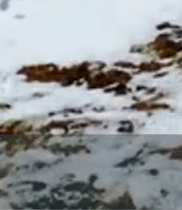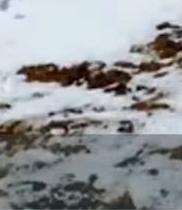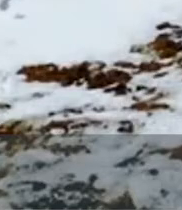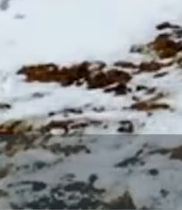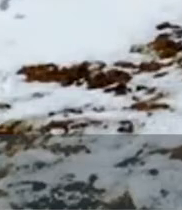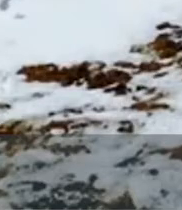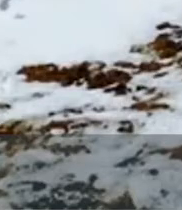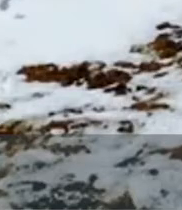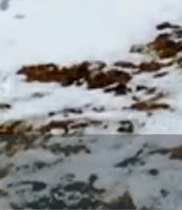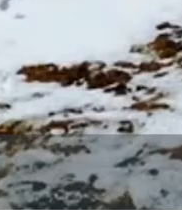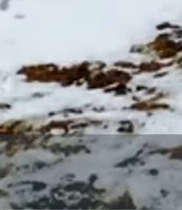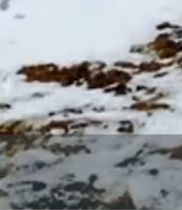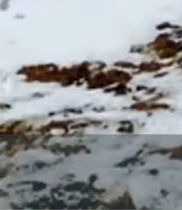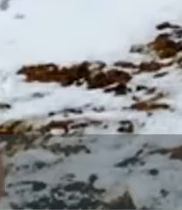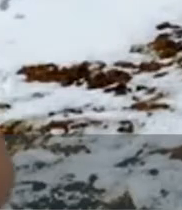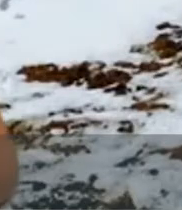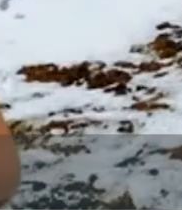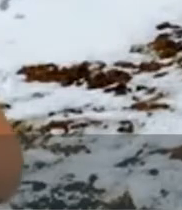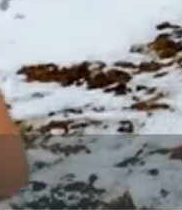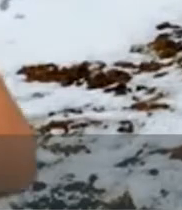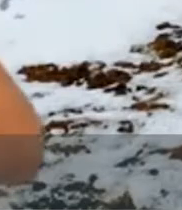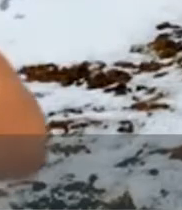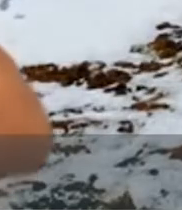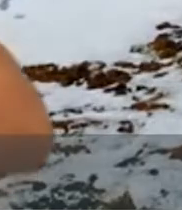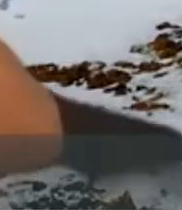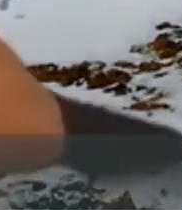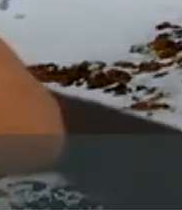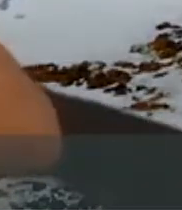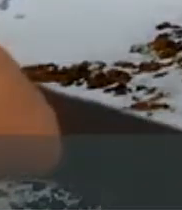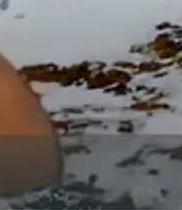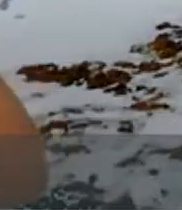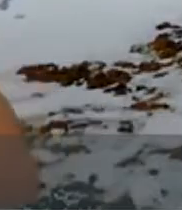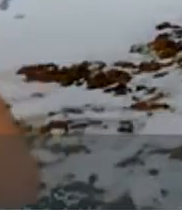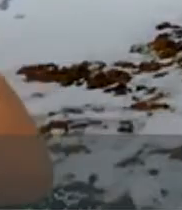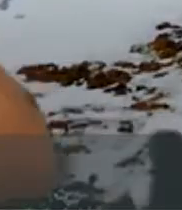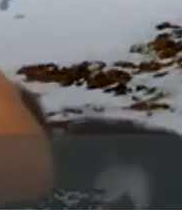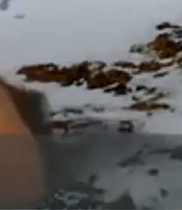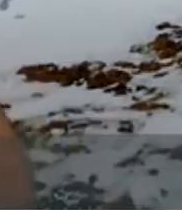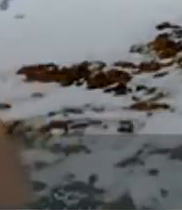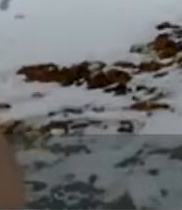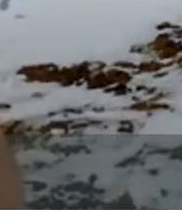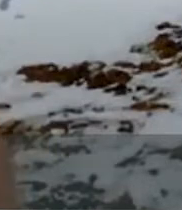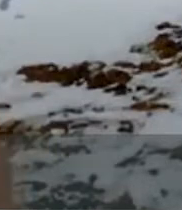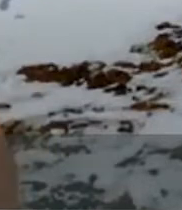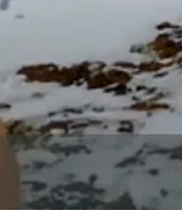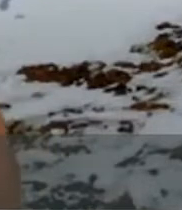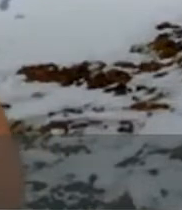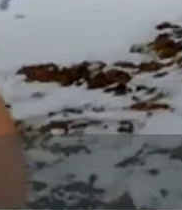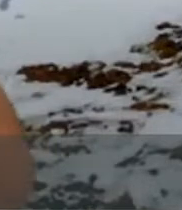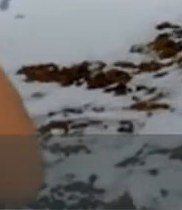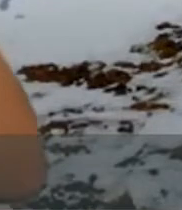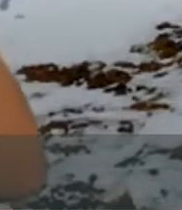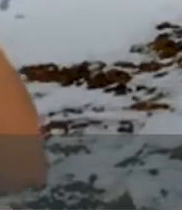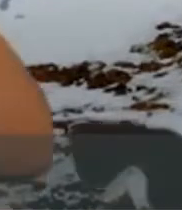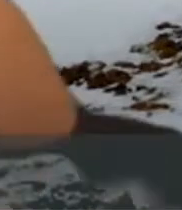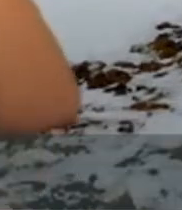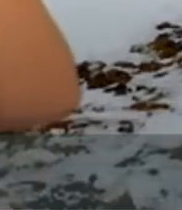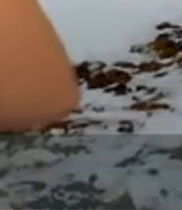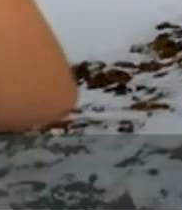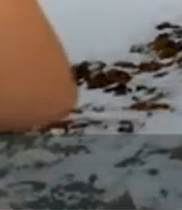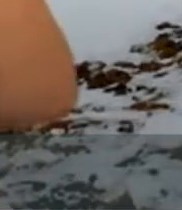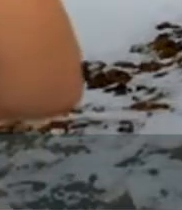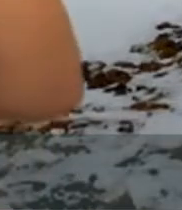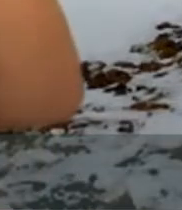de las capas de hielo y derritiéndolas desde abajo. Así que pueden ver este aumento del derretimiento de la capa de hielo debido